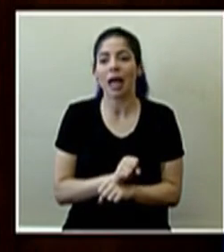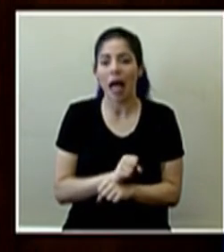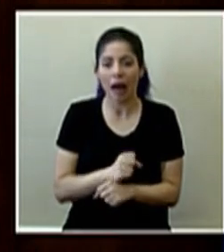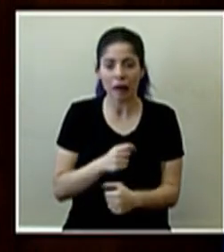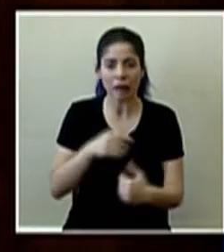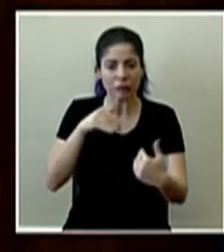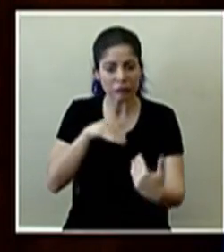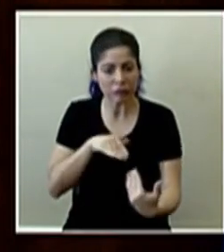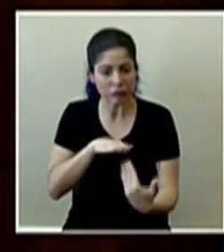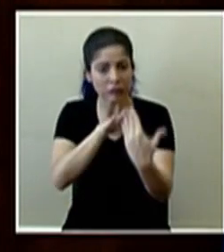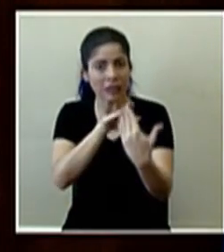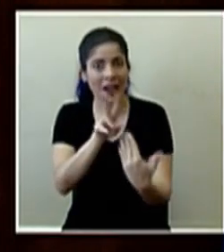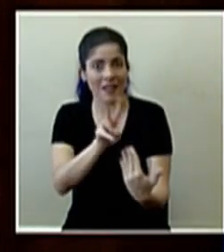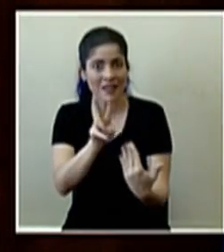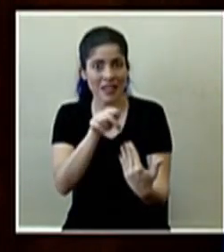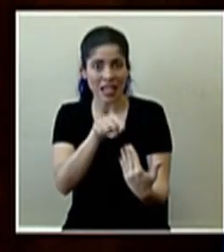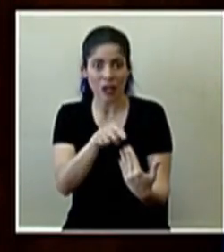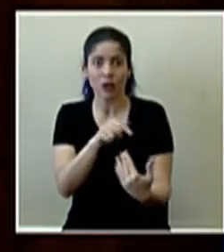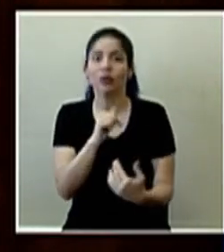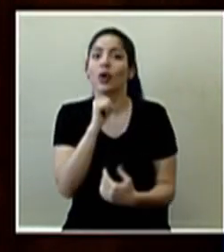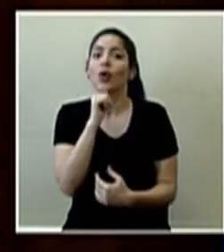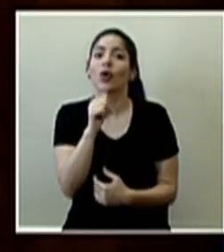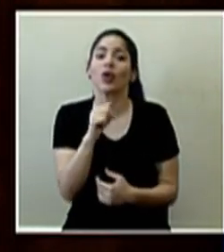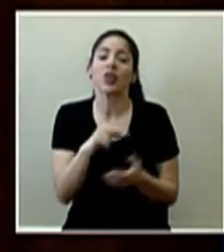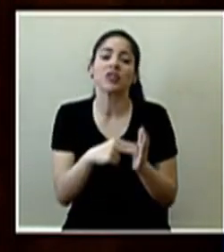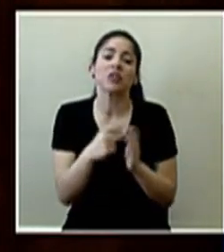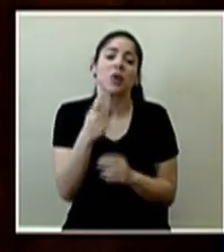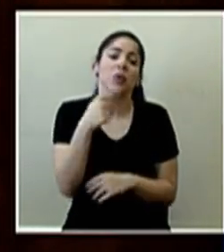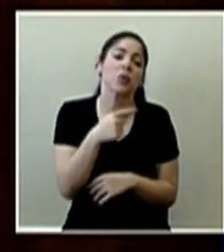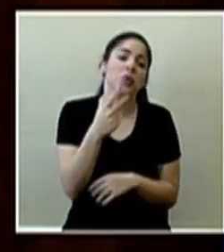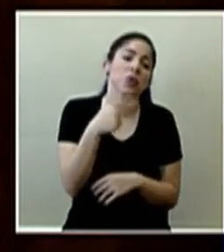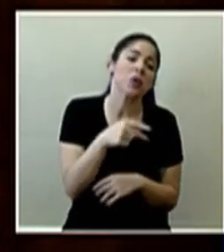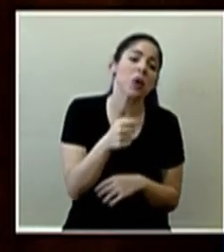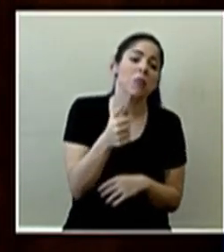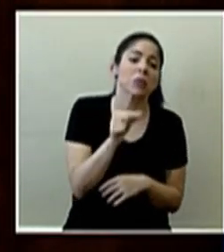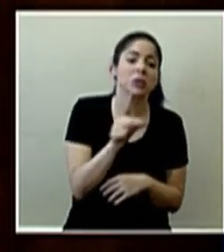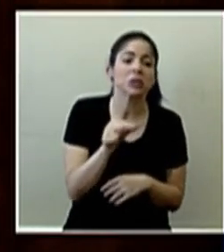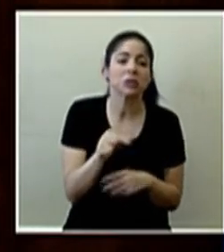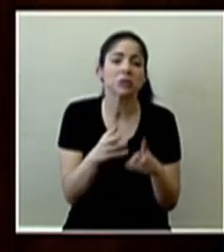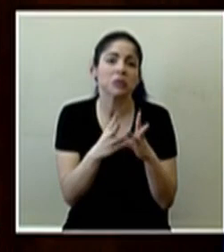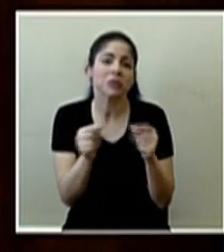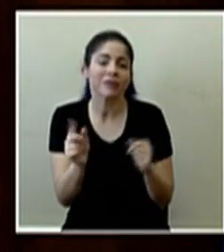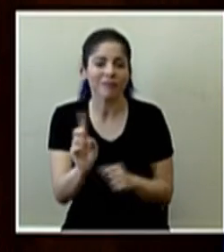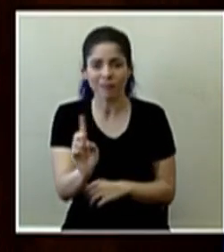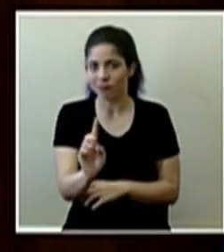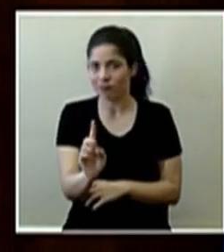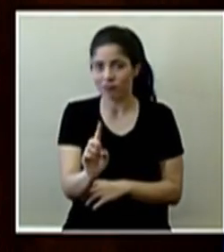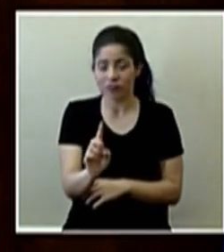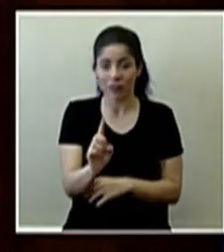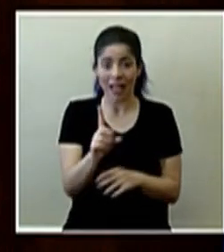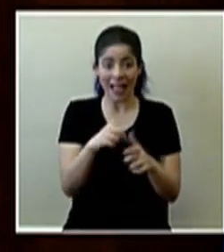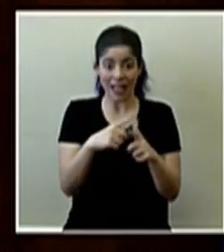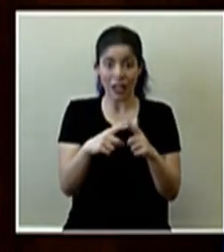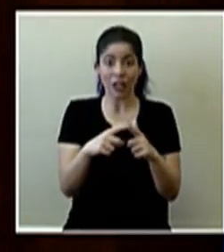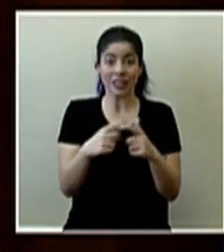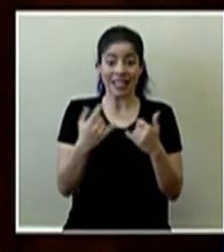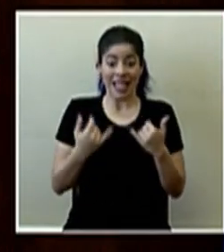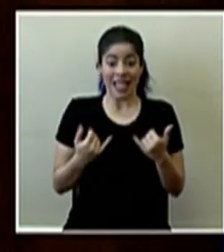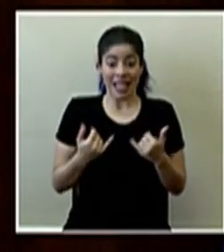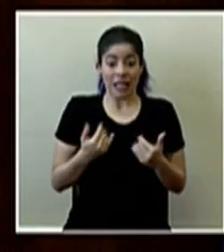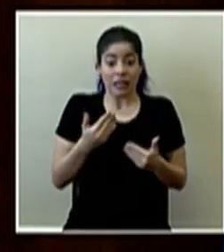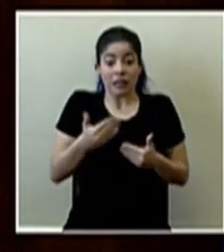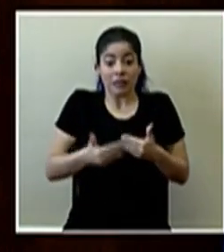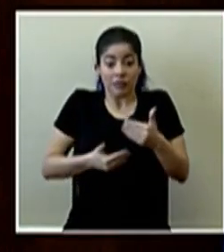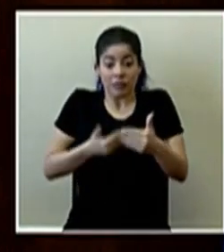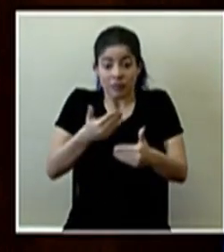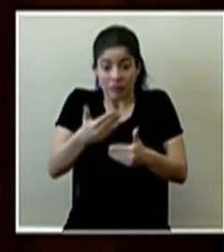lidiar con este virus no va a ser algo de días o de pocas semanas. Y en este